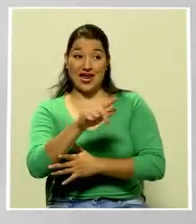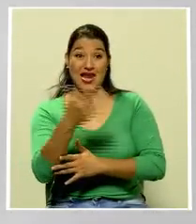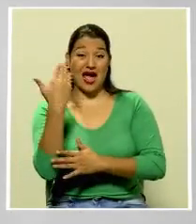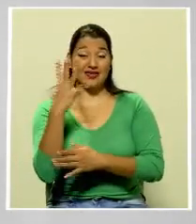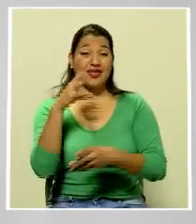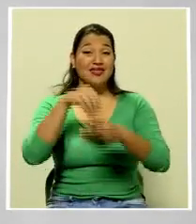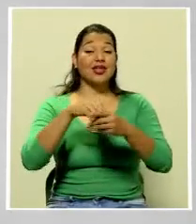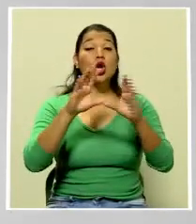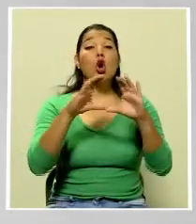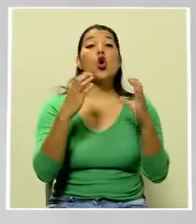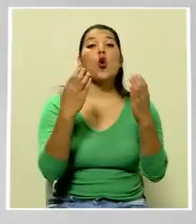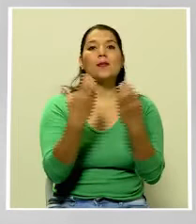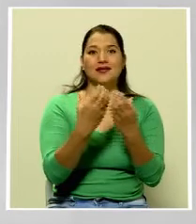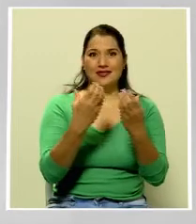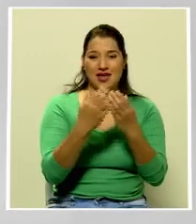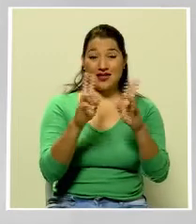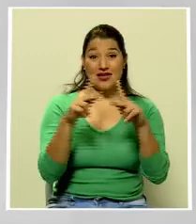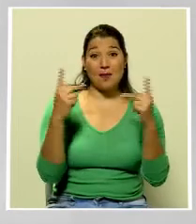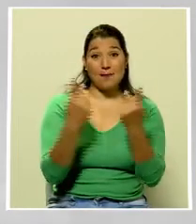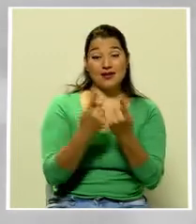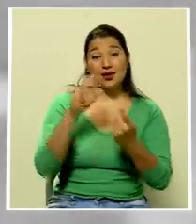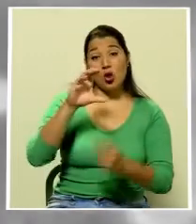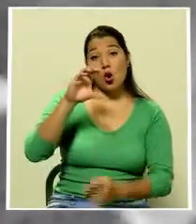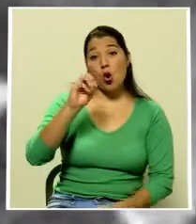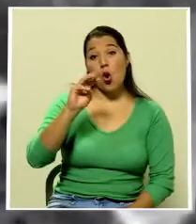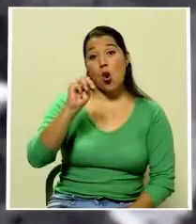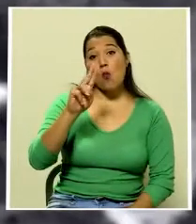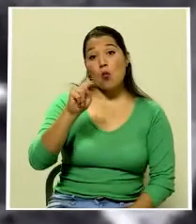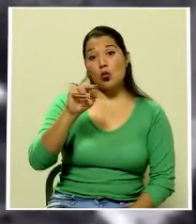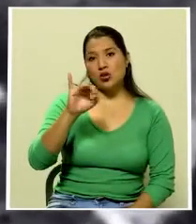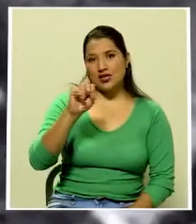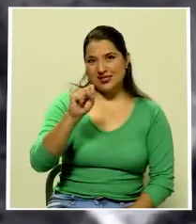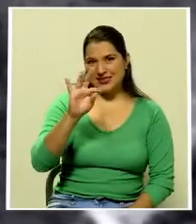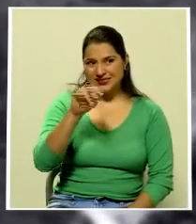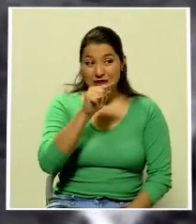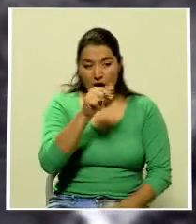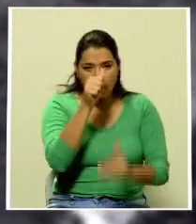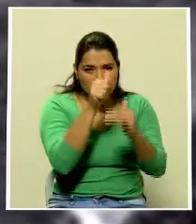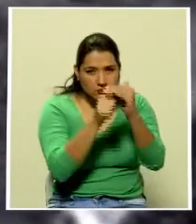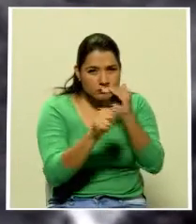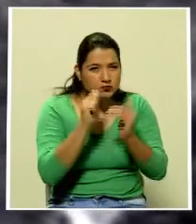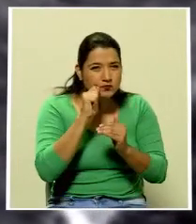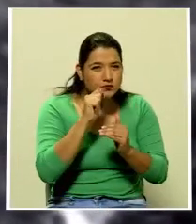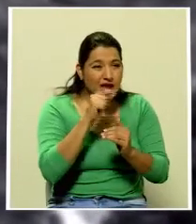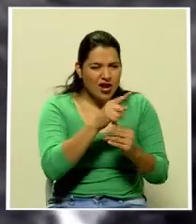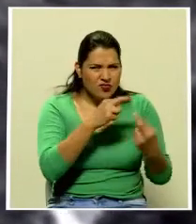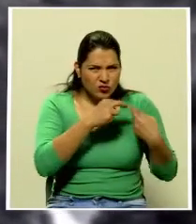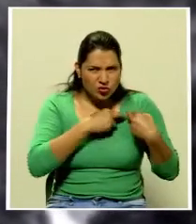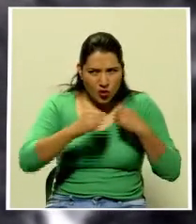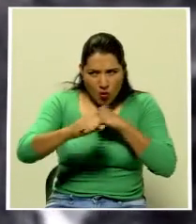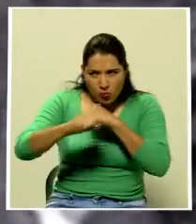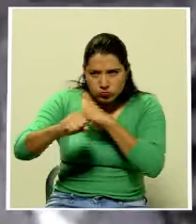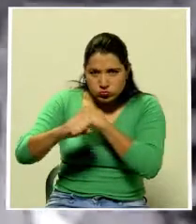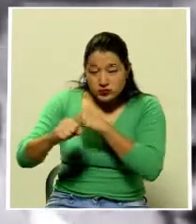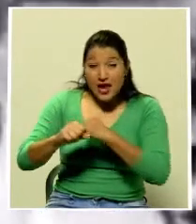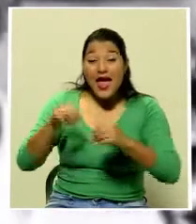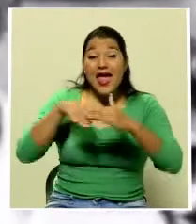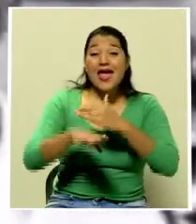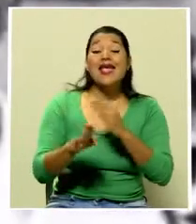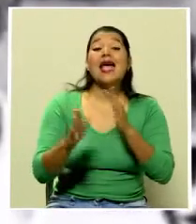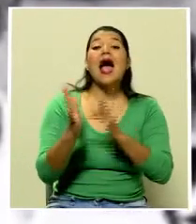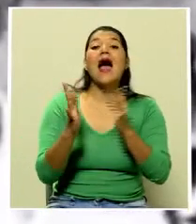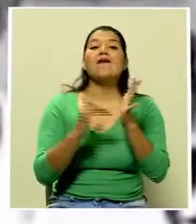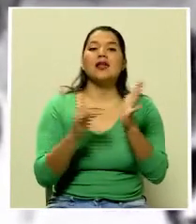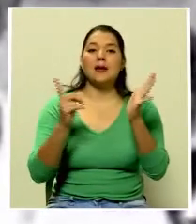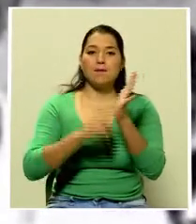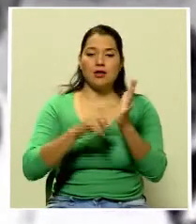del Partido Comunista en la clandestinidad, donde se encargaba de las publicaciones. En abril de 1942